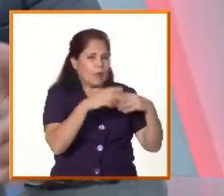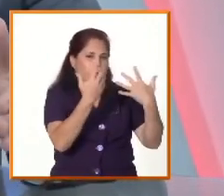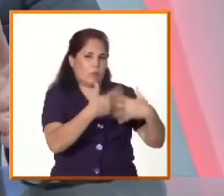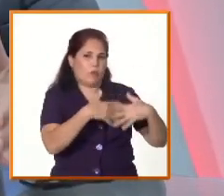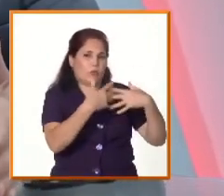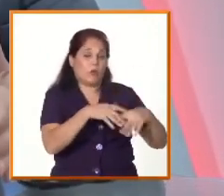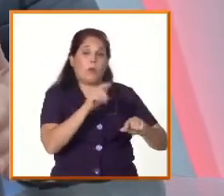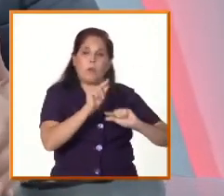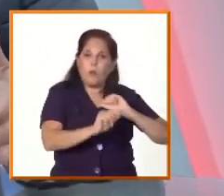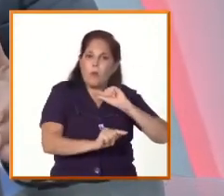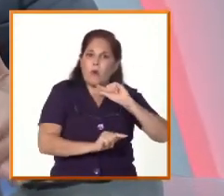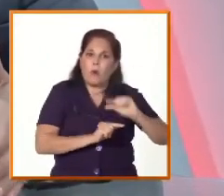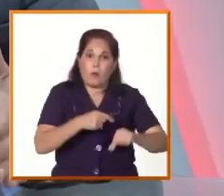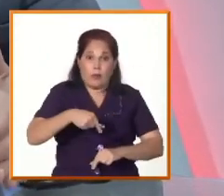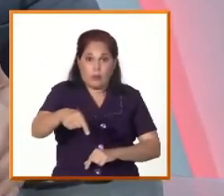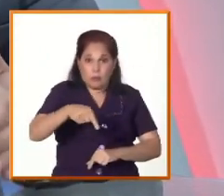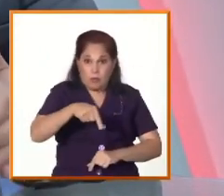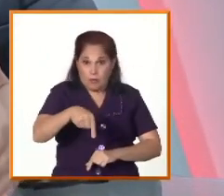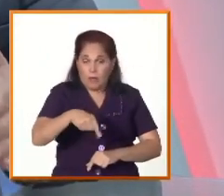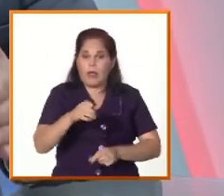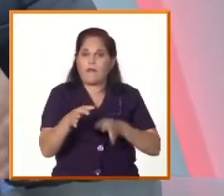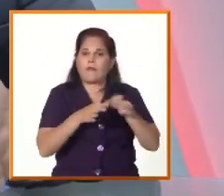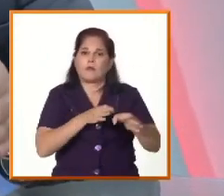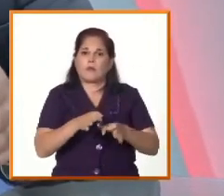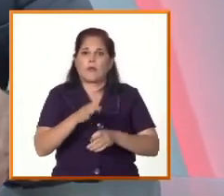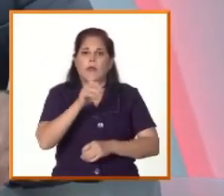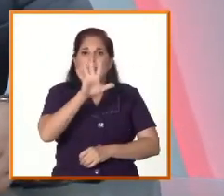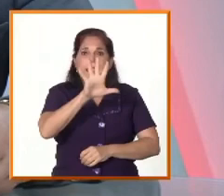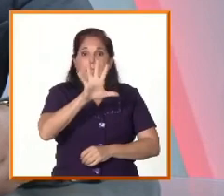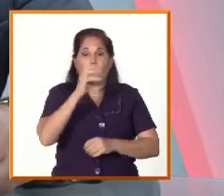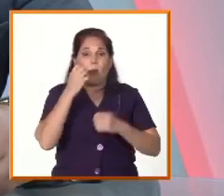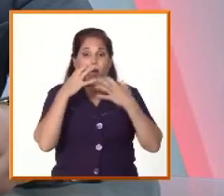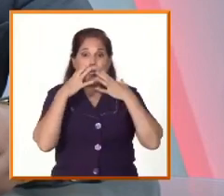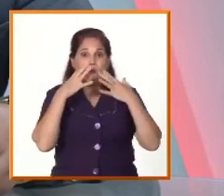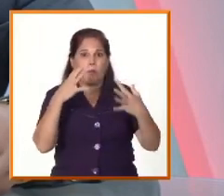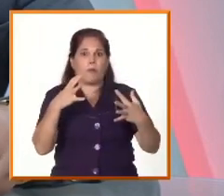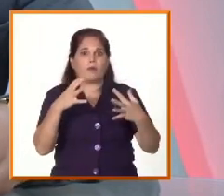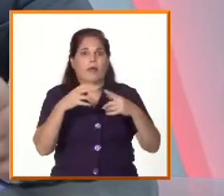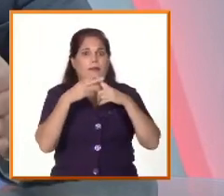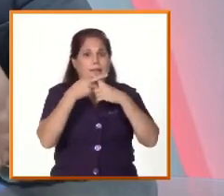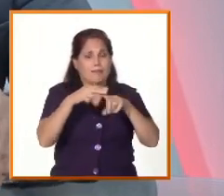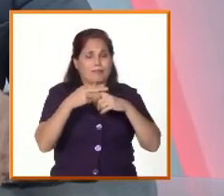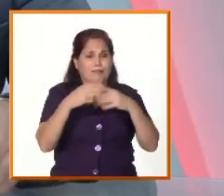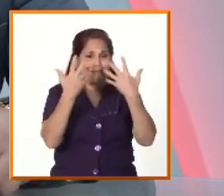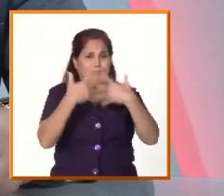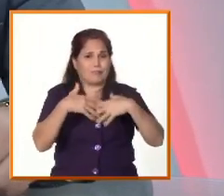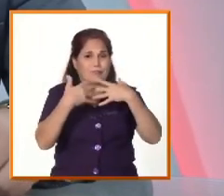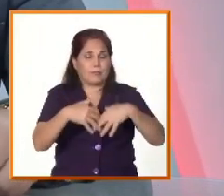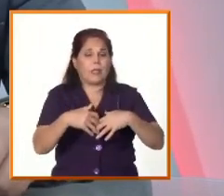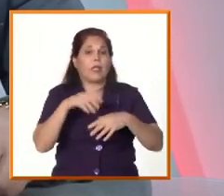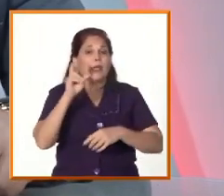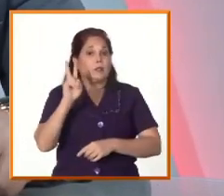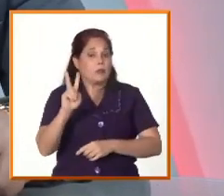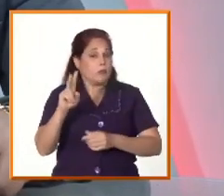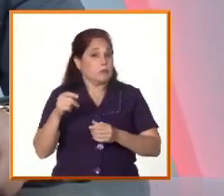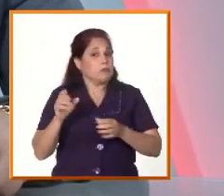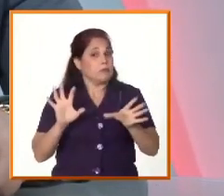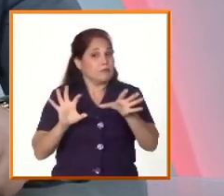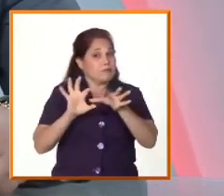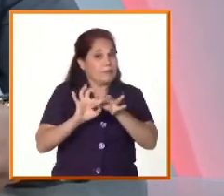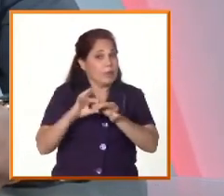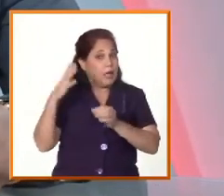a dar fruto y ya en estos días se ponen en funcionamiento más de cinco importantes inversión con capital extranjero dos inversiones con capital